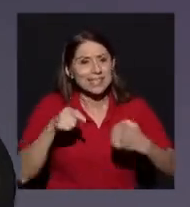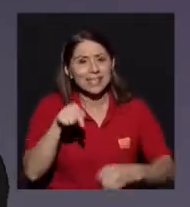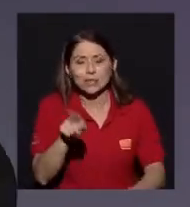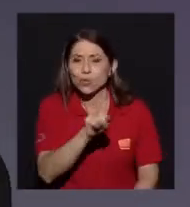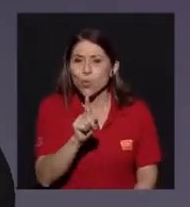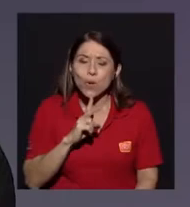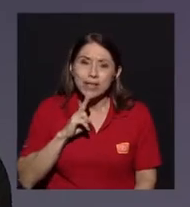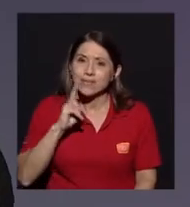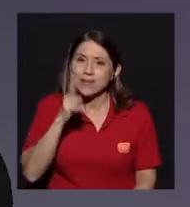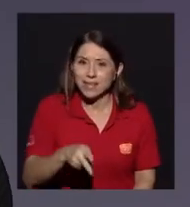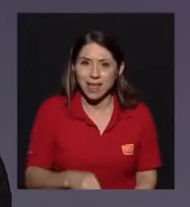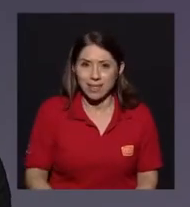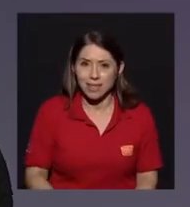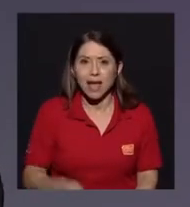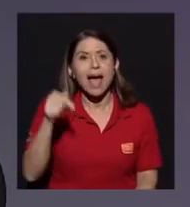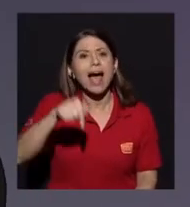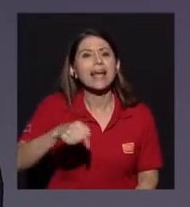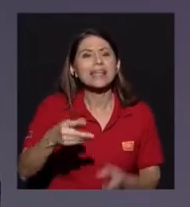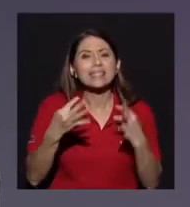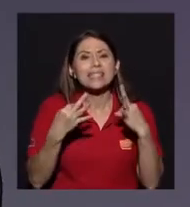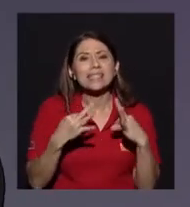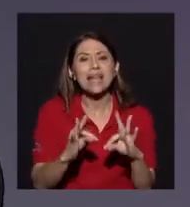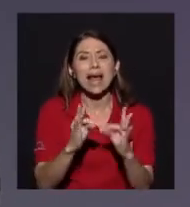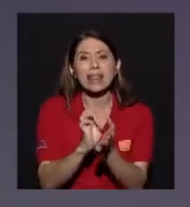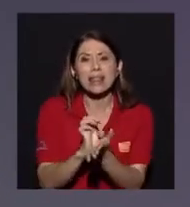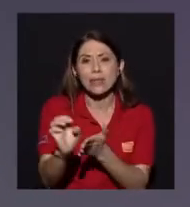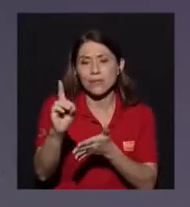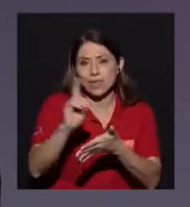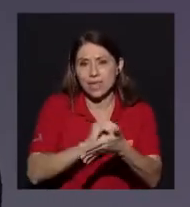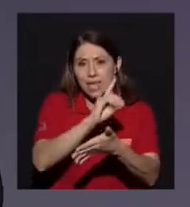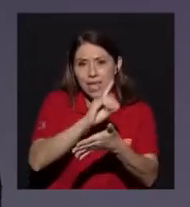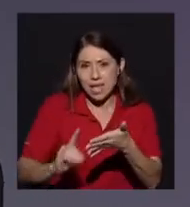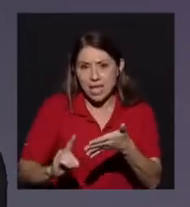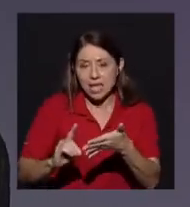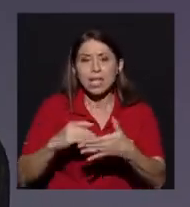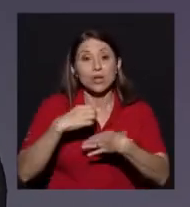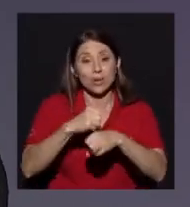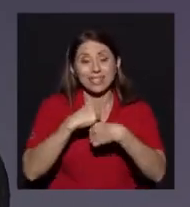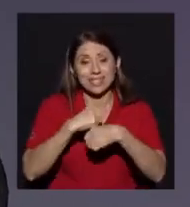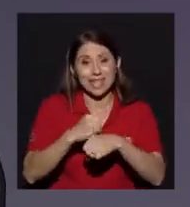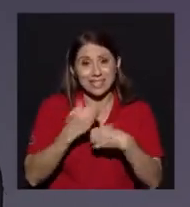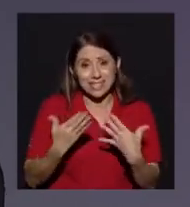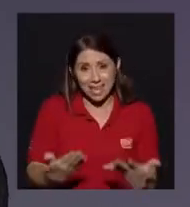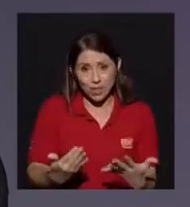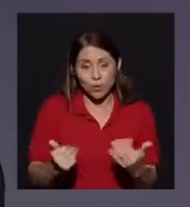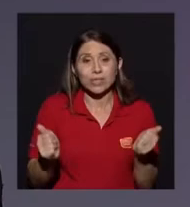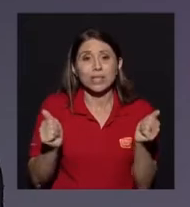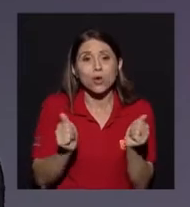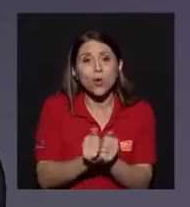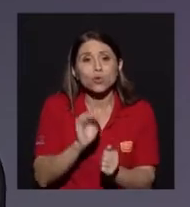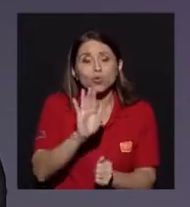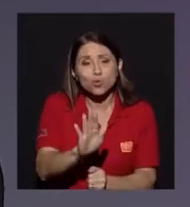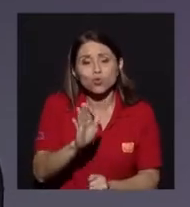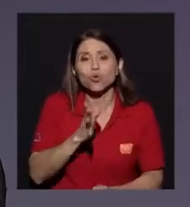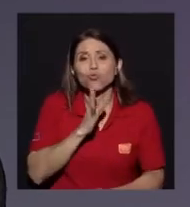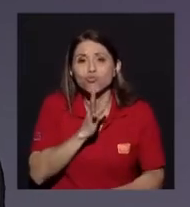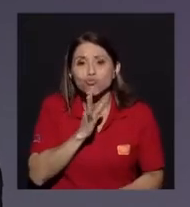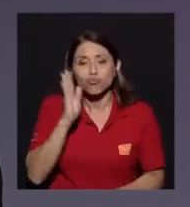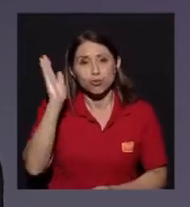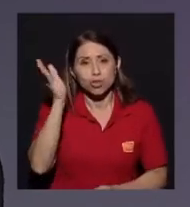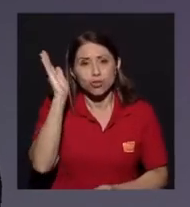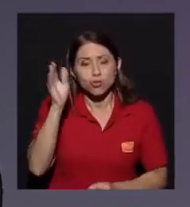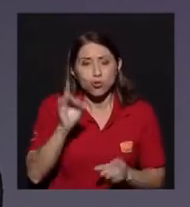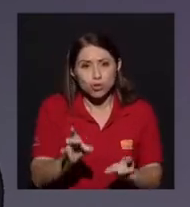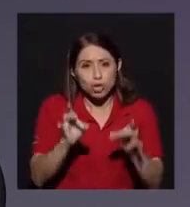aquí lo que se trata es de evitar la discriminación y lo que se está haciendo es a partir de sus discursos de odio usando